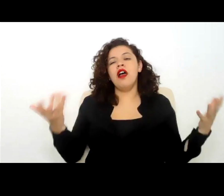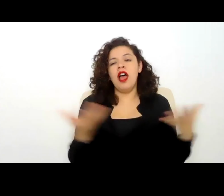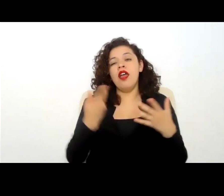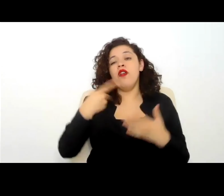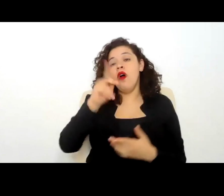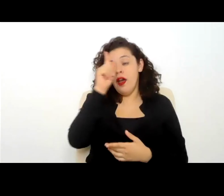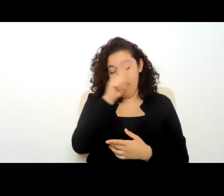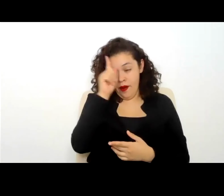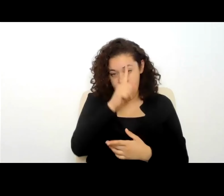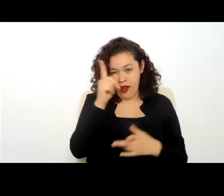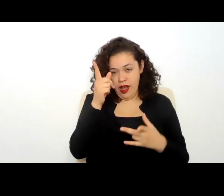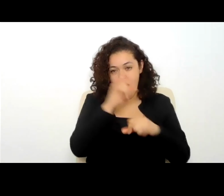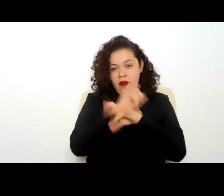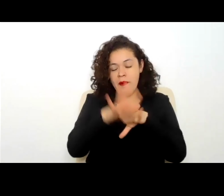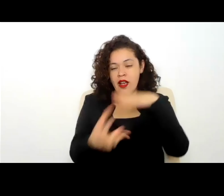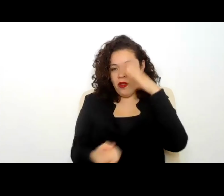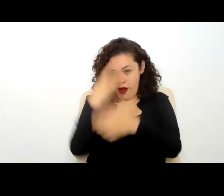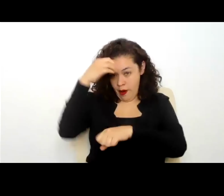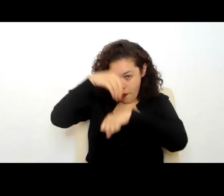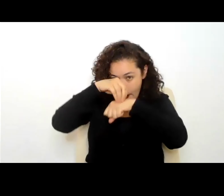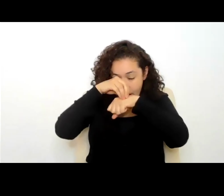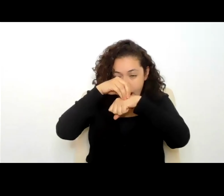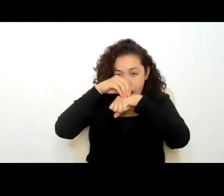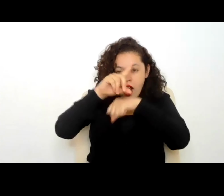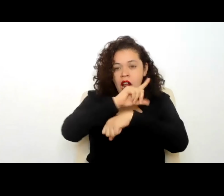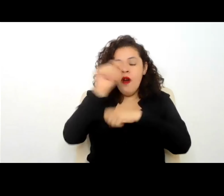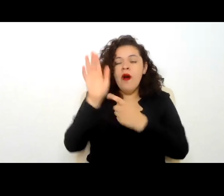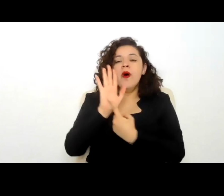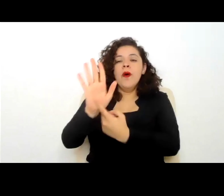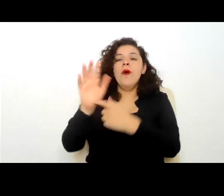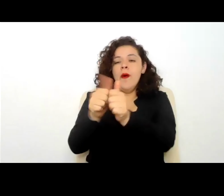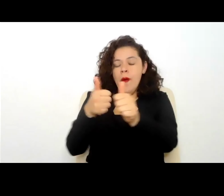es actualizarla y presentar todo a destiempo?